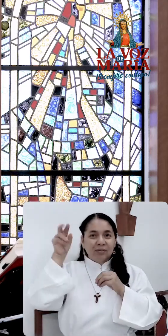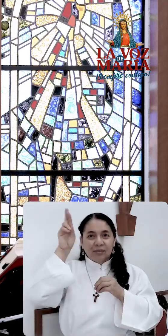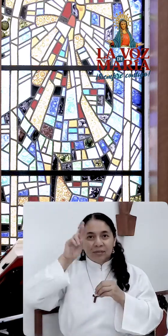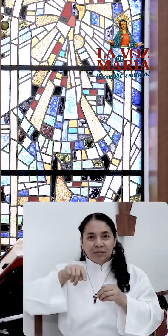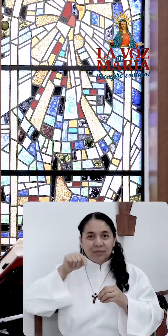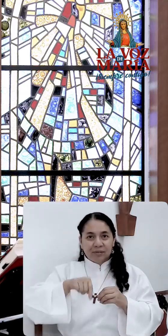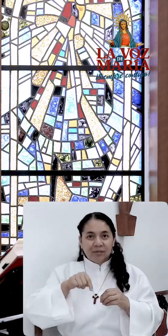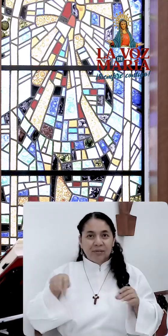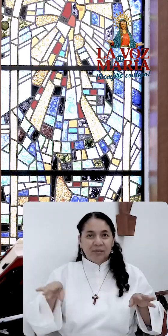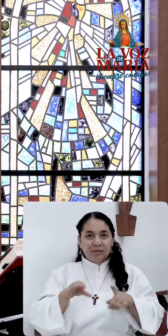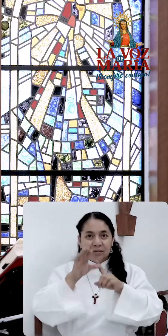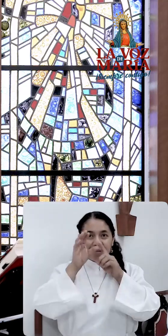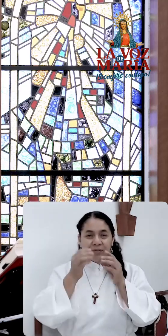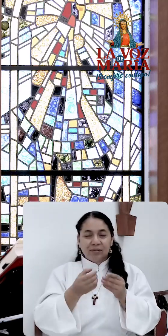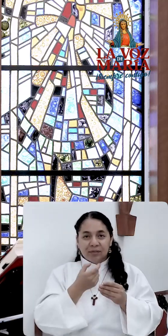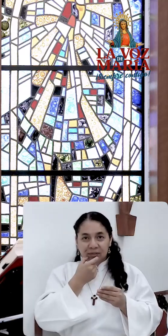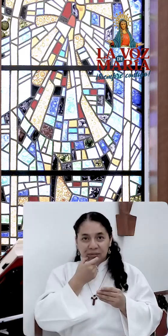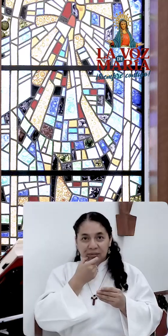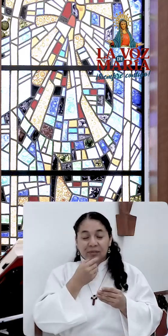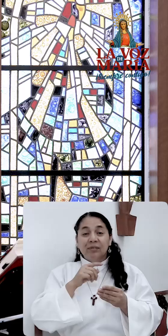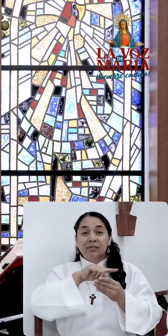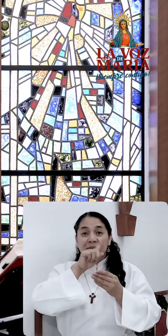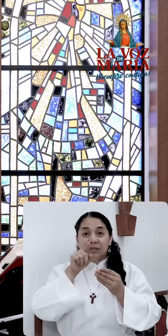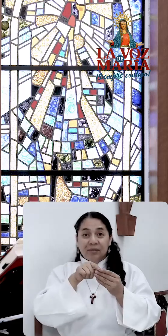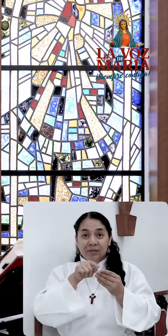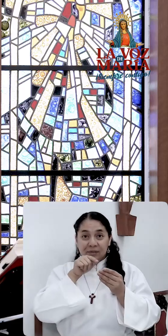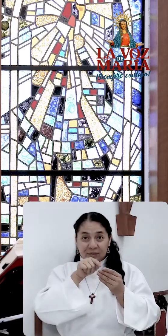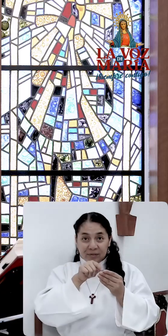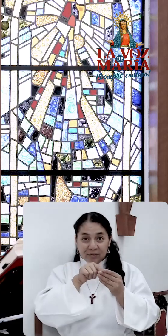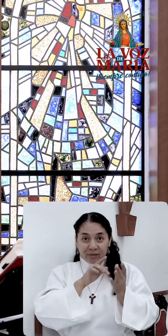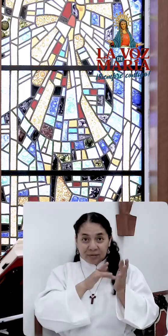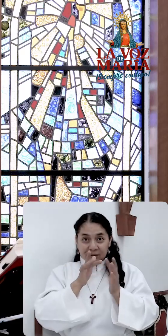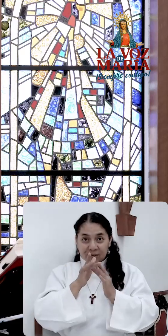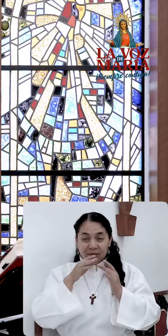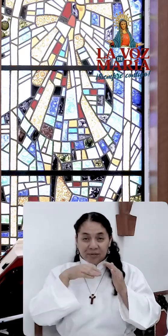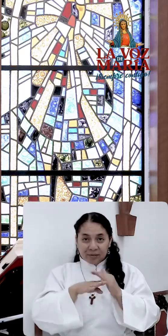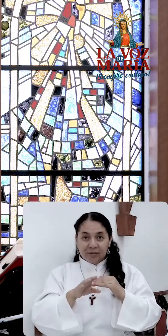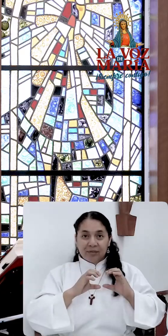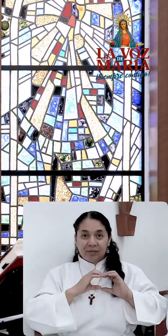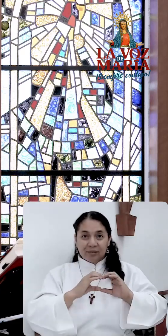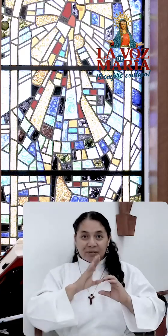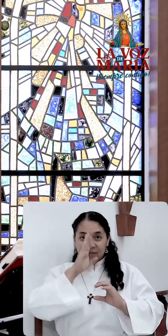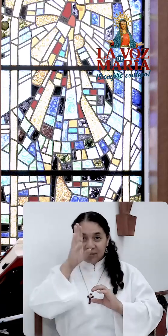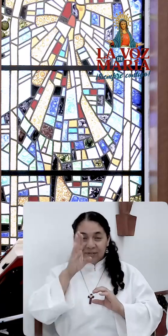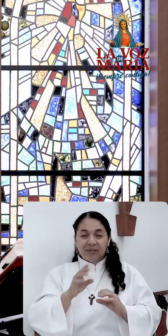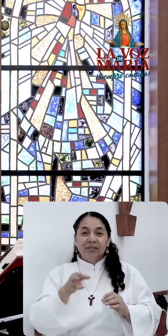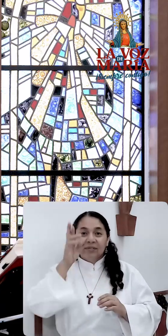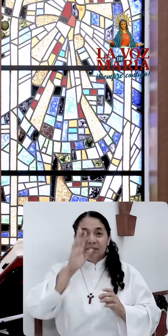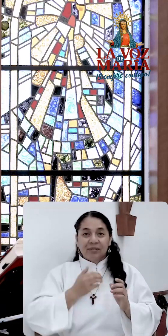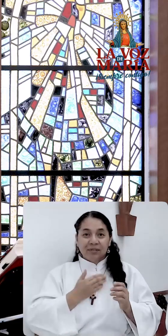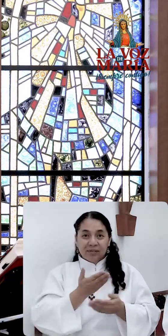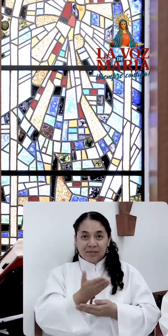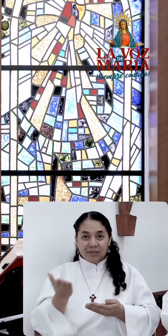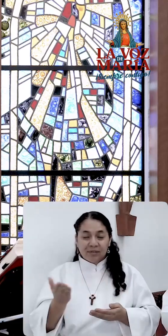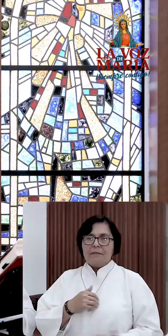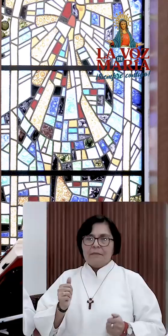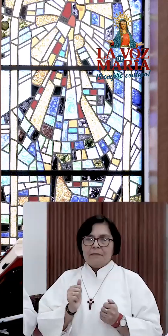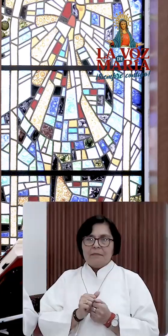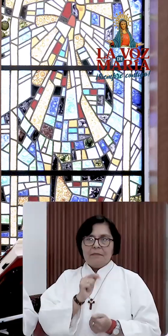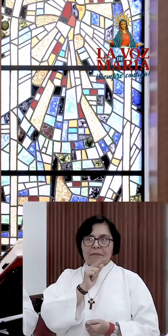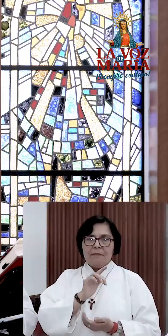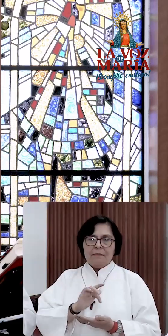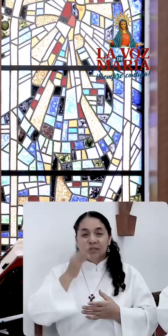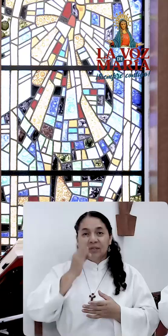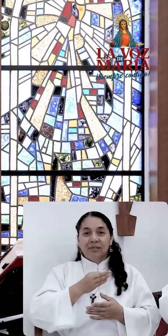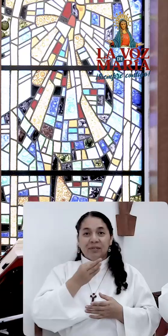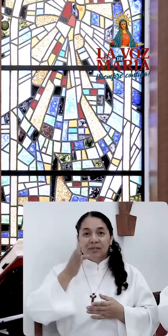estos días. Que Jesús de Eucaristía siempre esté en sus corazones. El Señor esté con ustedes. Y con tu espíritu.